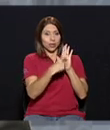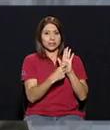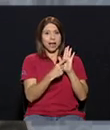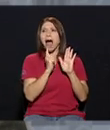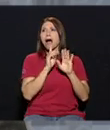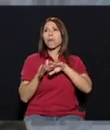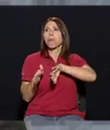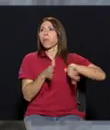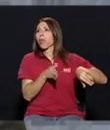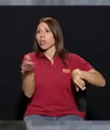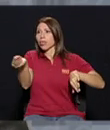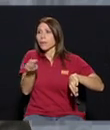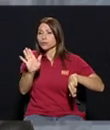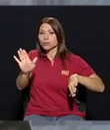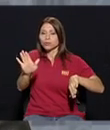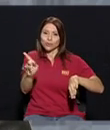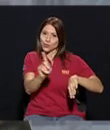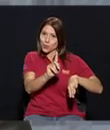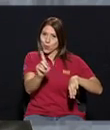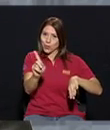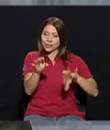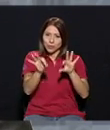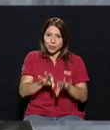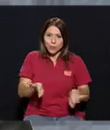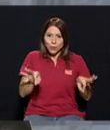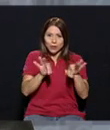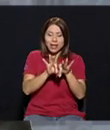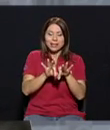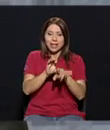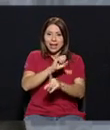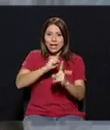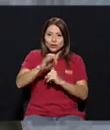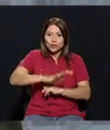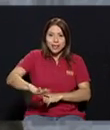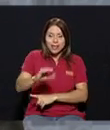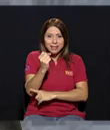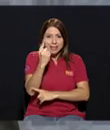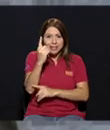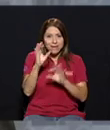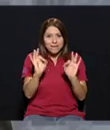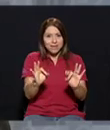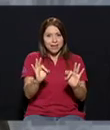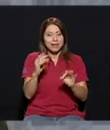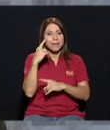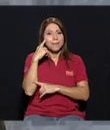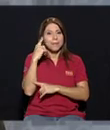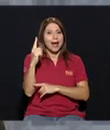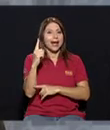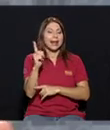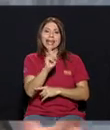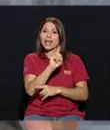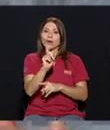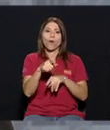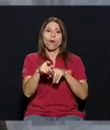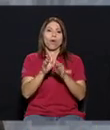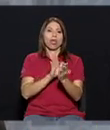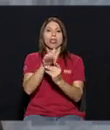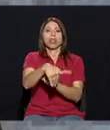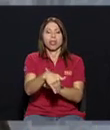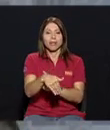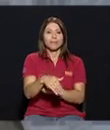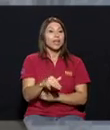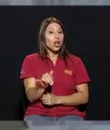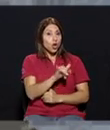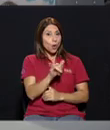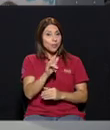muy importante que la sociedad lo entienda bien para que la autonomía no se manosee. Sí. Y lo mismo